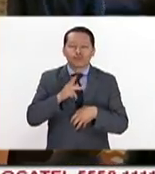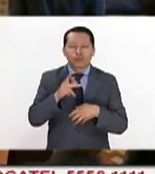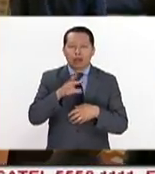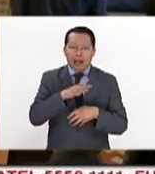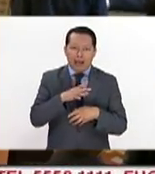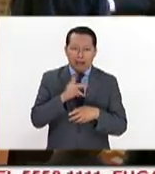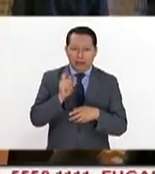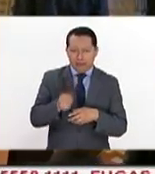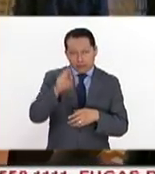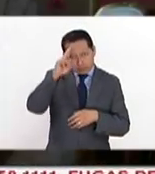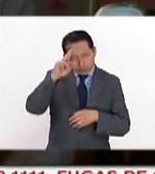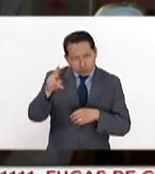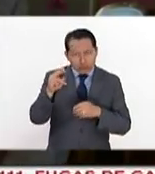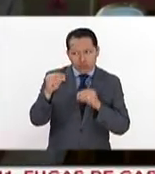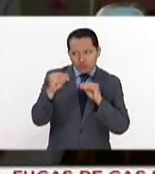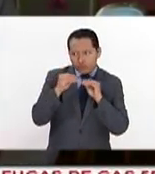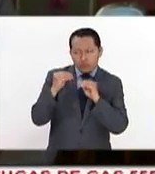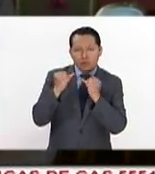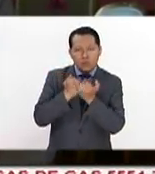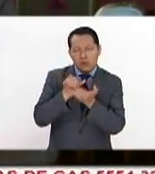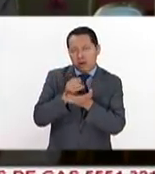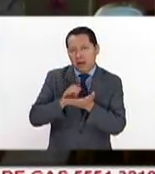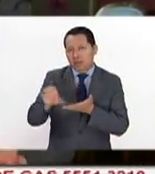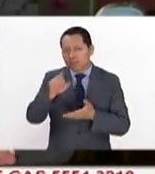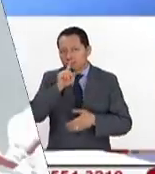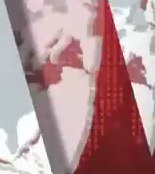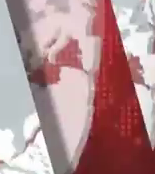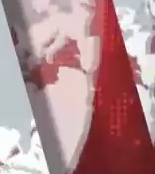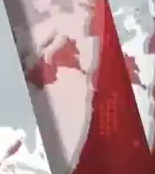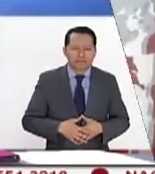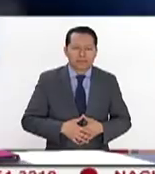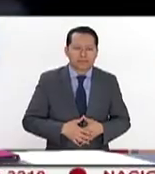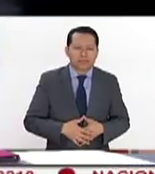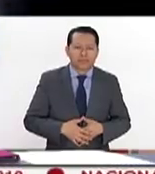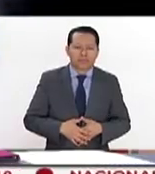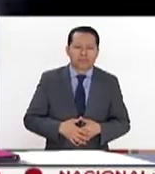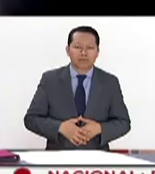prohibió negociaciones en deuda nueva y capital.